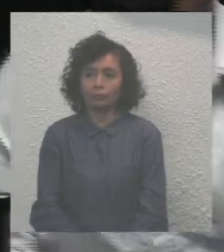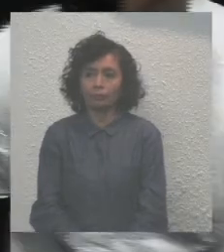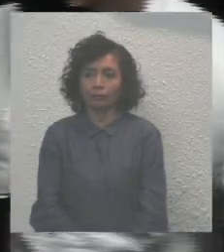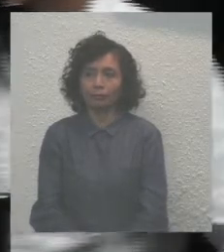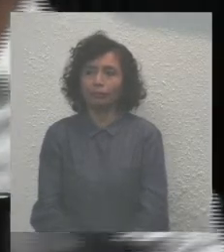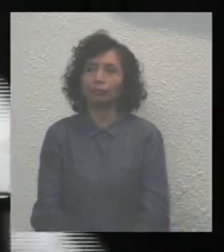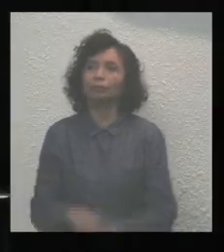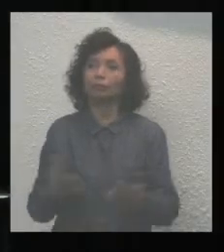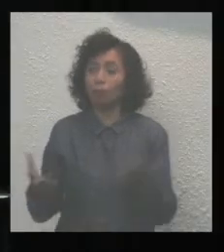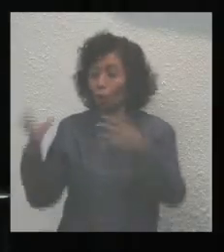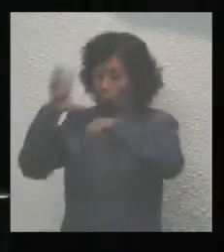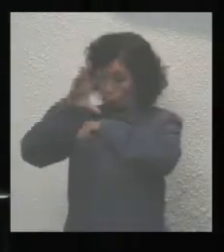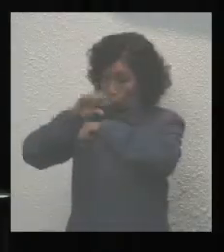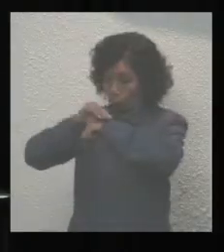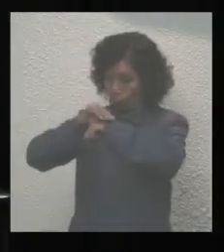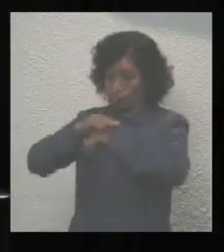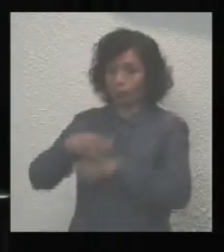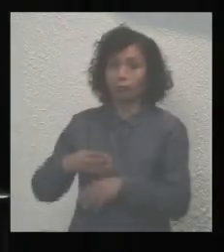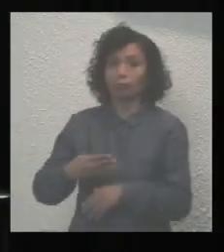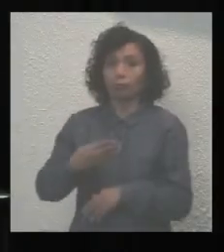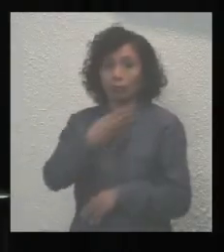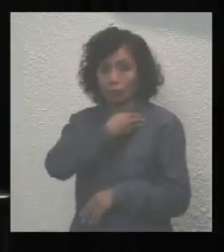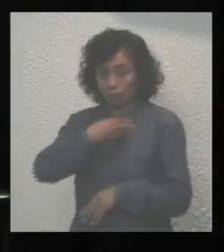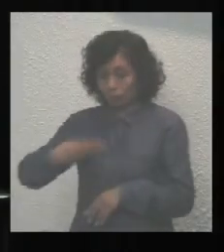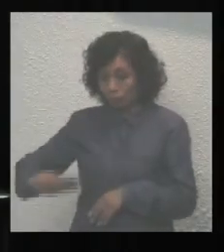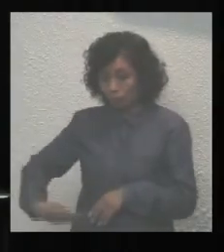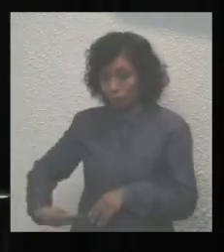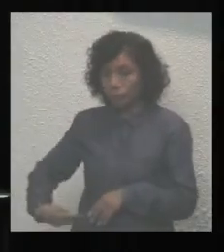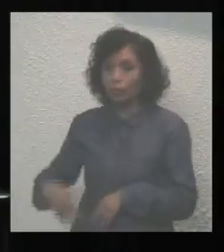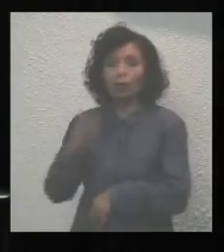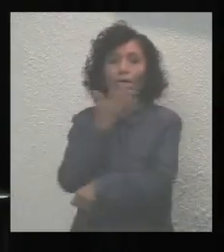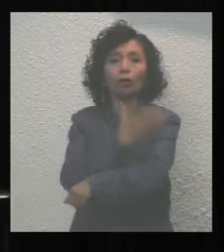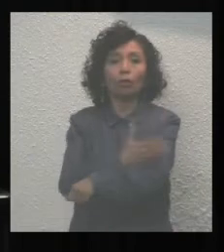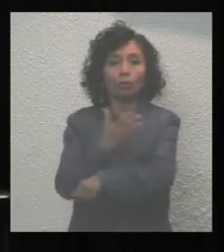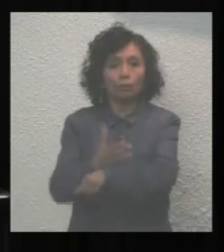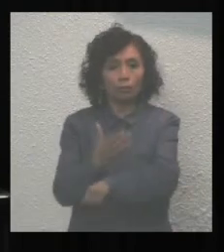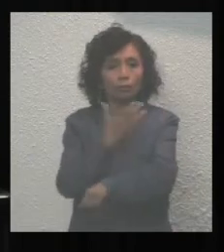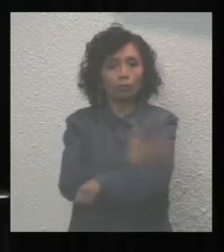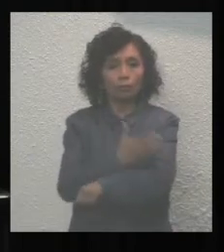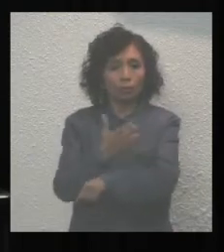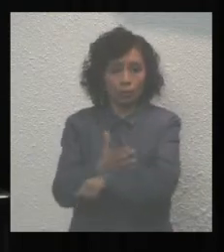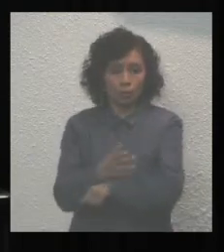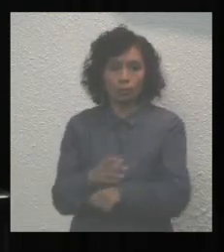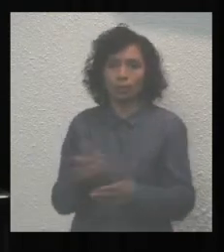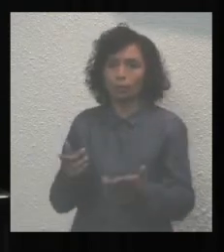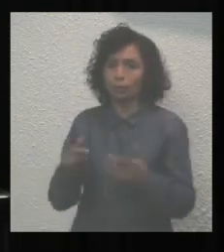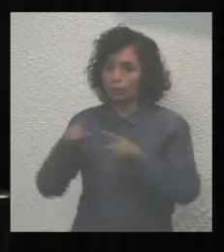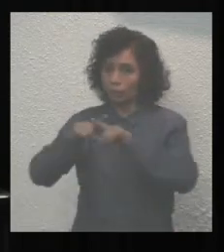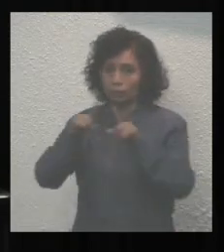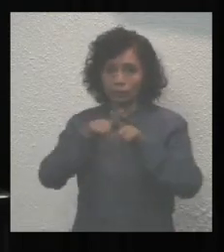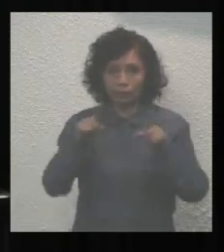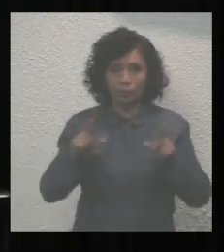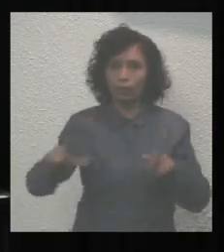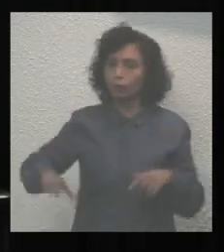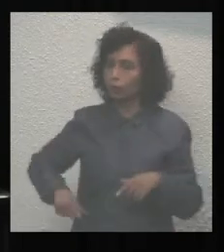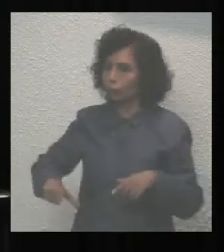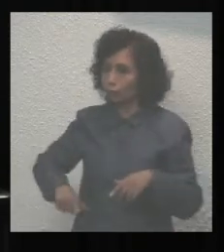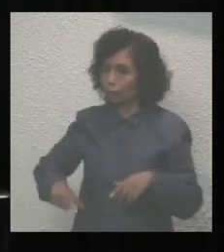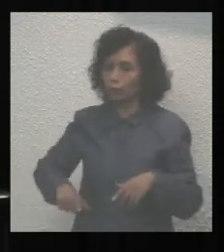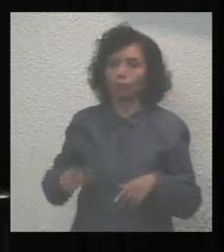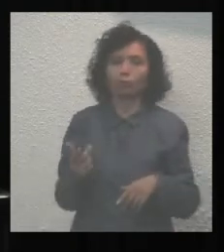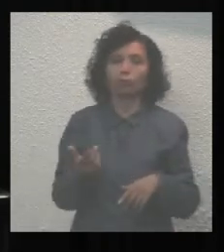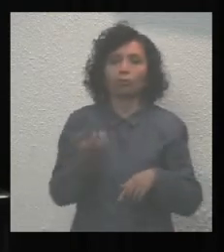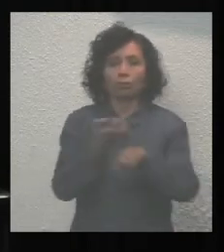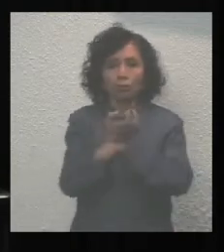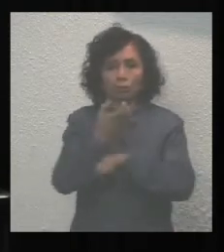con el permiso de la presidencia compañeras y compañeros legisladores gobernador constitucional del estado